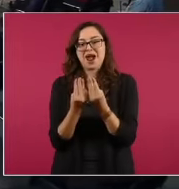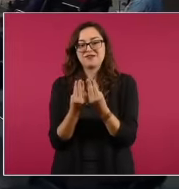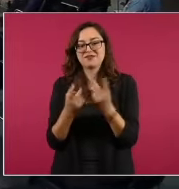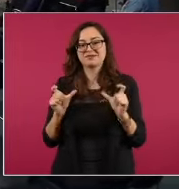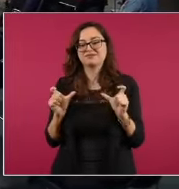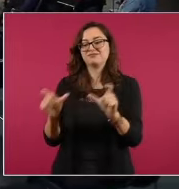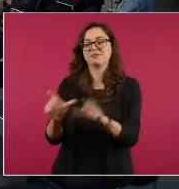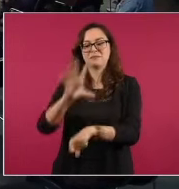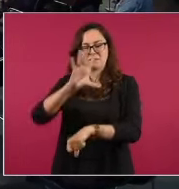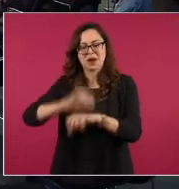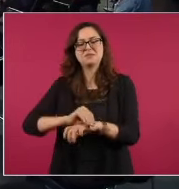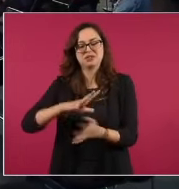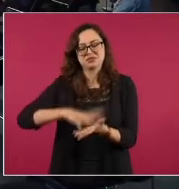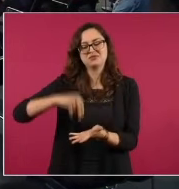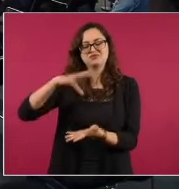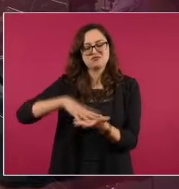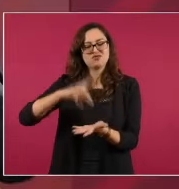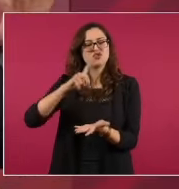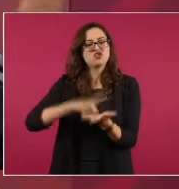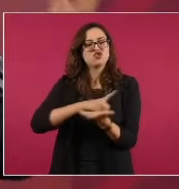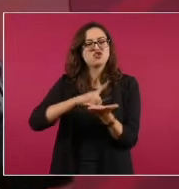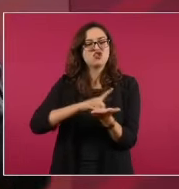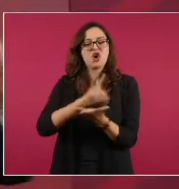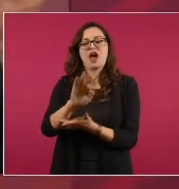permitían la entrada al fentanilo